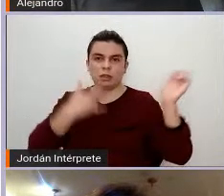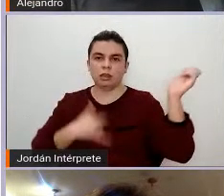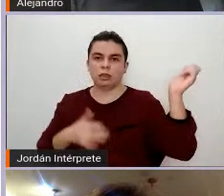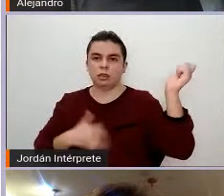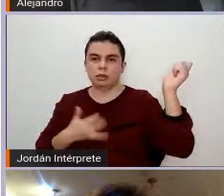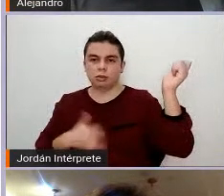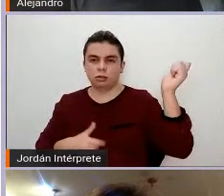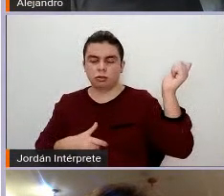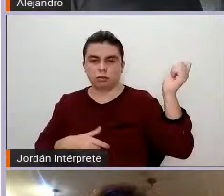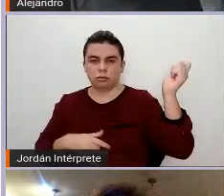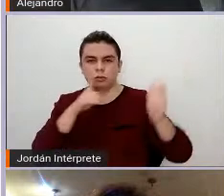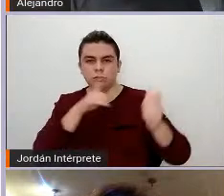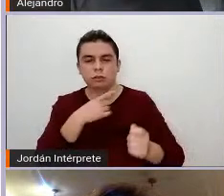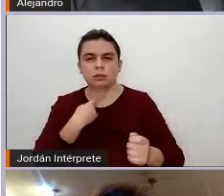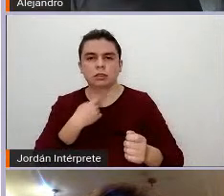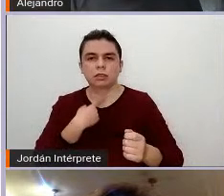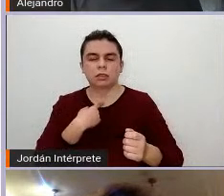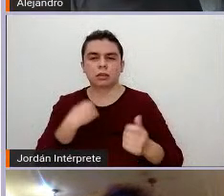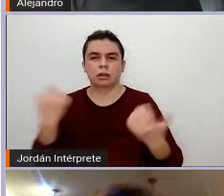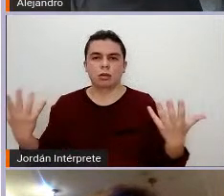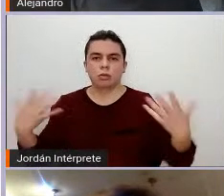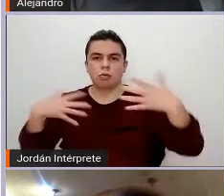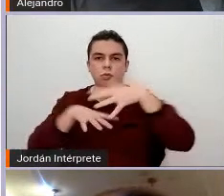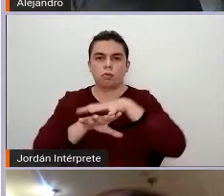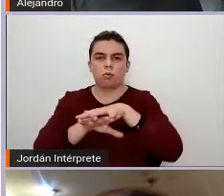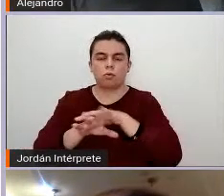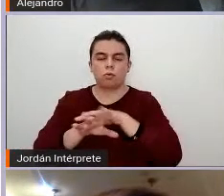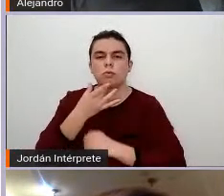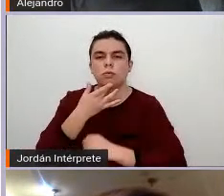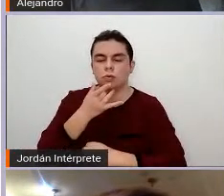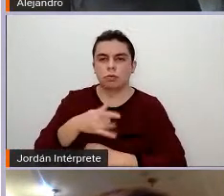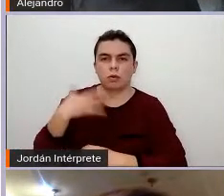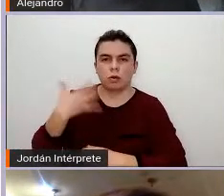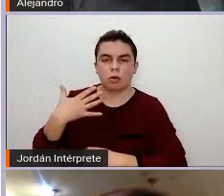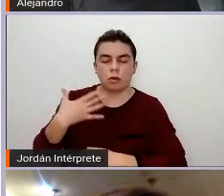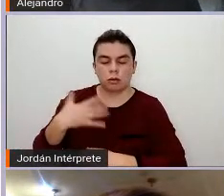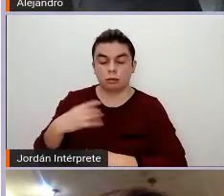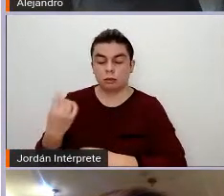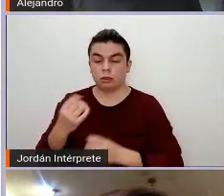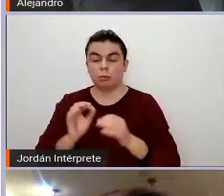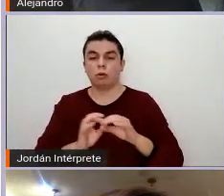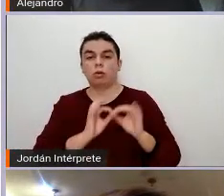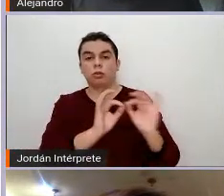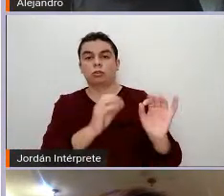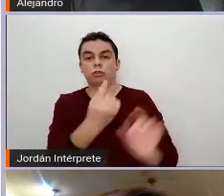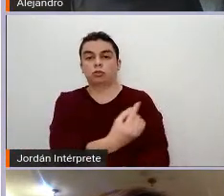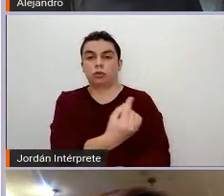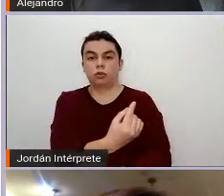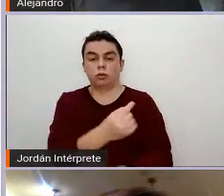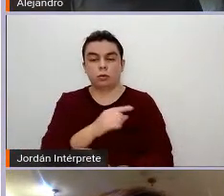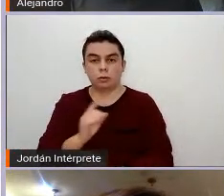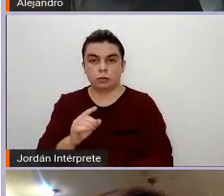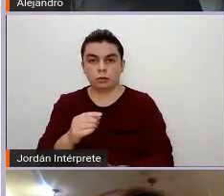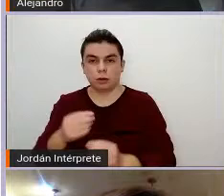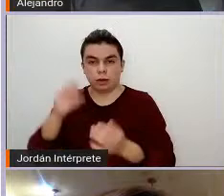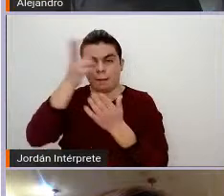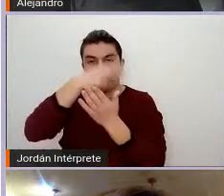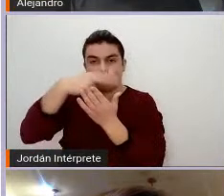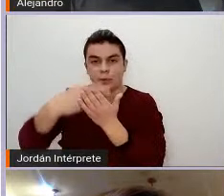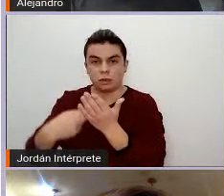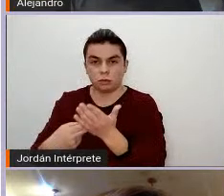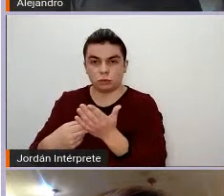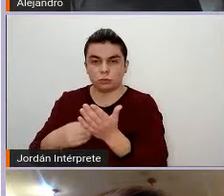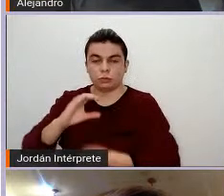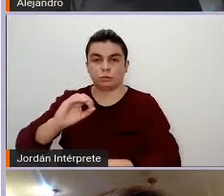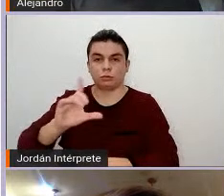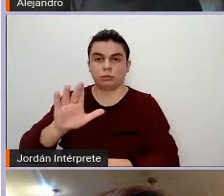una característica interdisciplinaria sorprendente y que no es un caso aislado. La técnica de la pintura al óleo